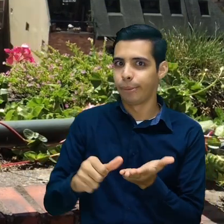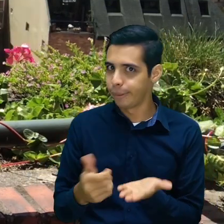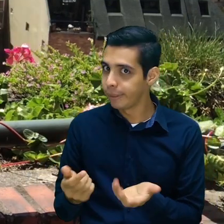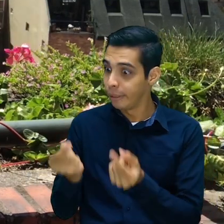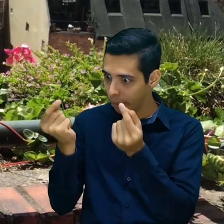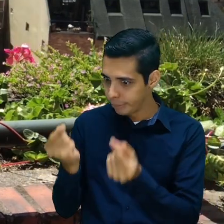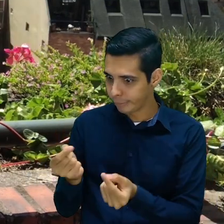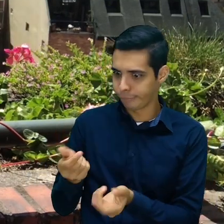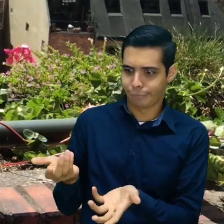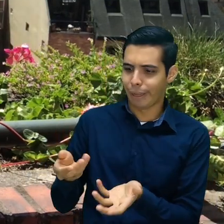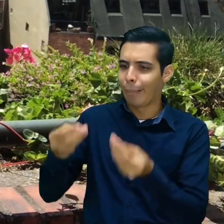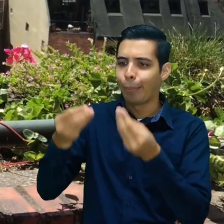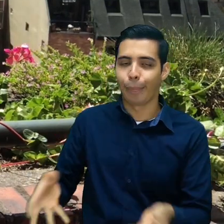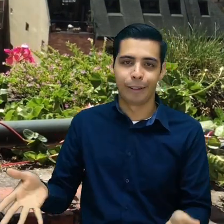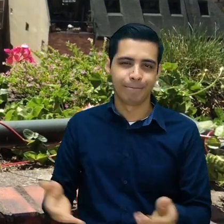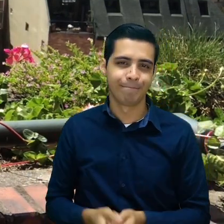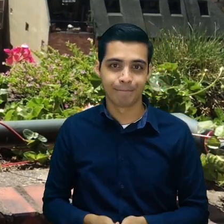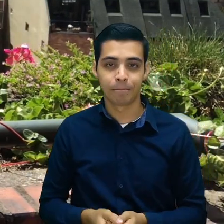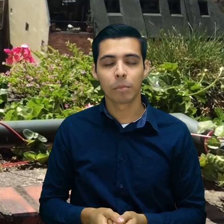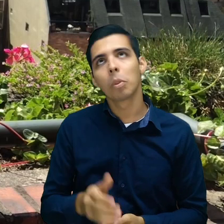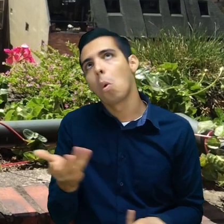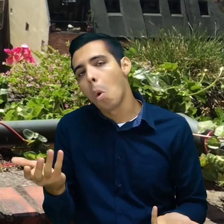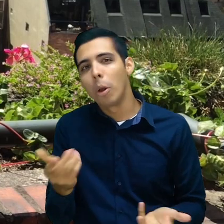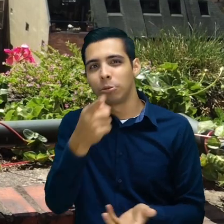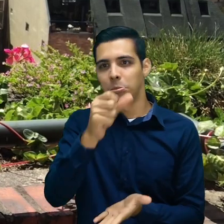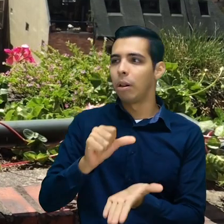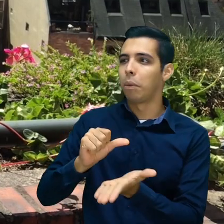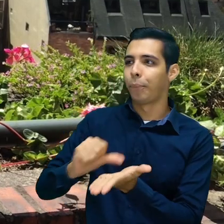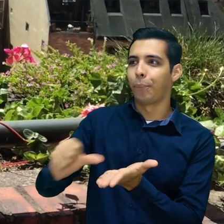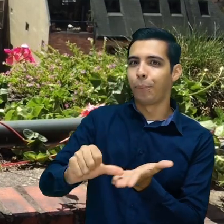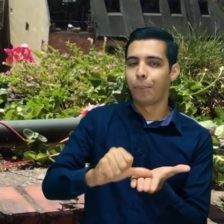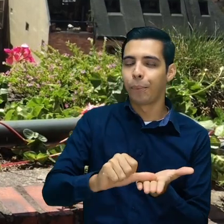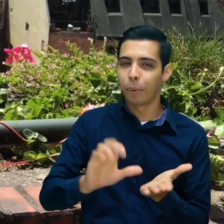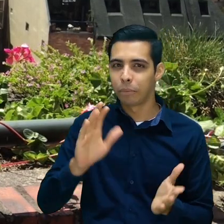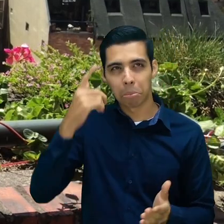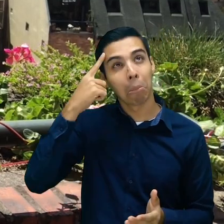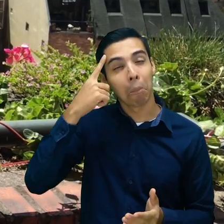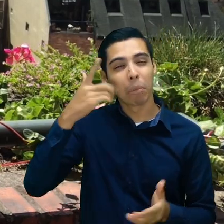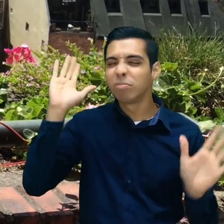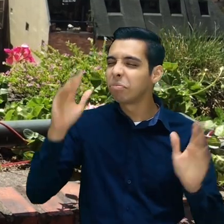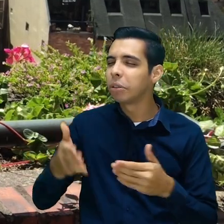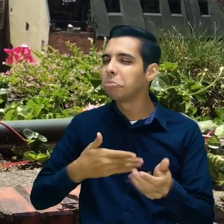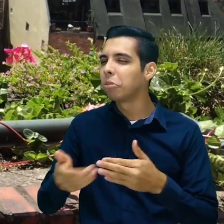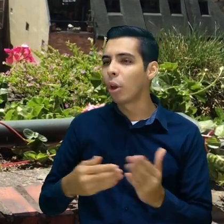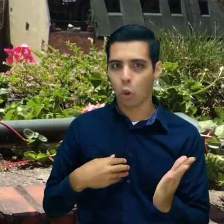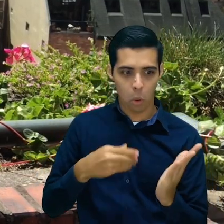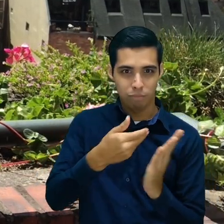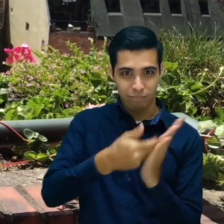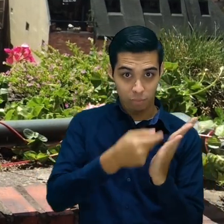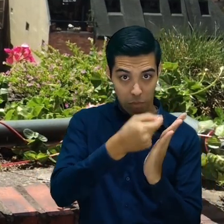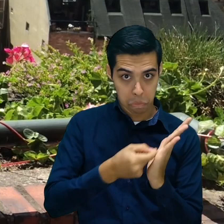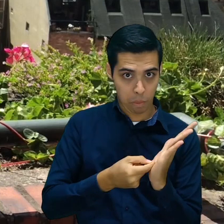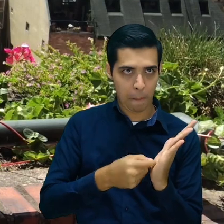nos ayudaría a acercarnos a nuestras metas financieras. Y por el otro lado, a deshacerse también de los gastos fantasma. ¿Qué son los gastos